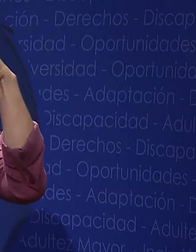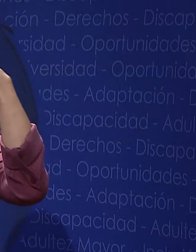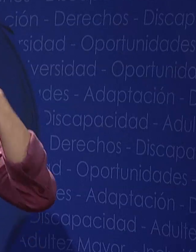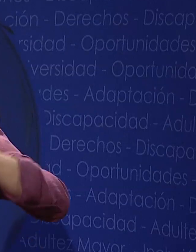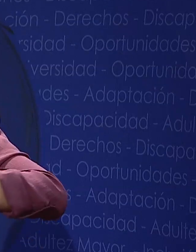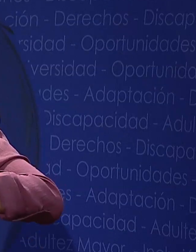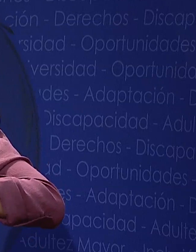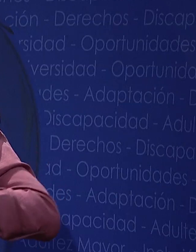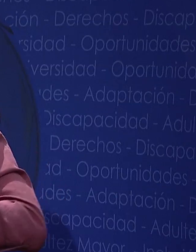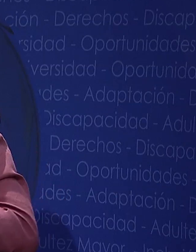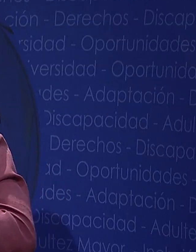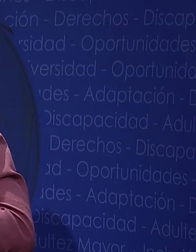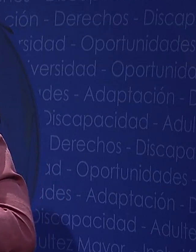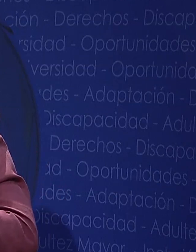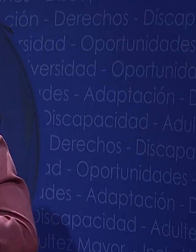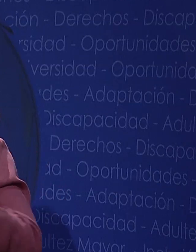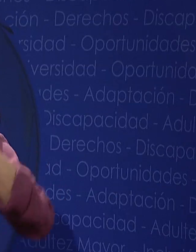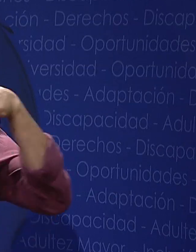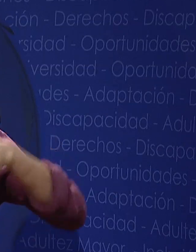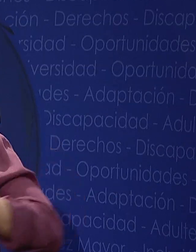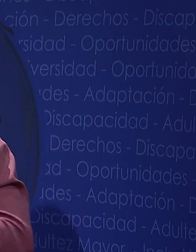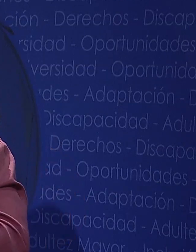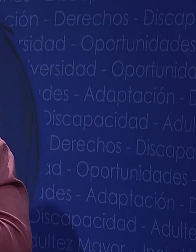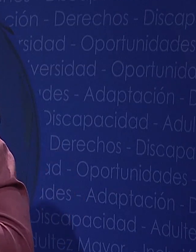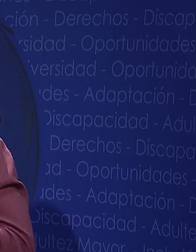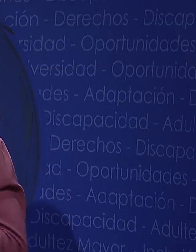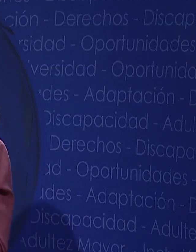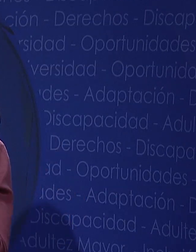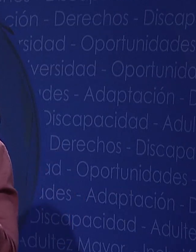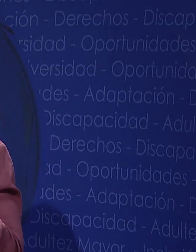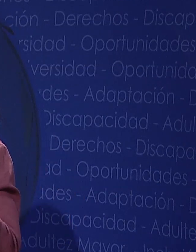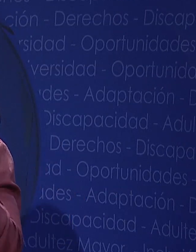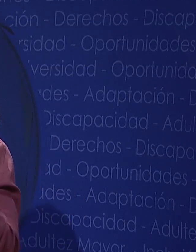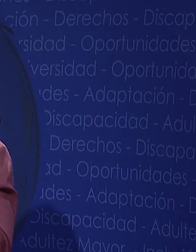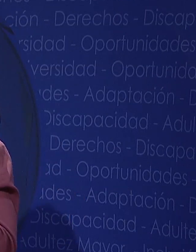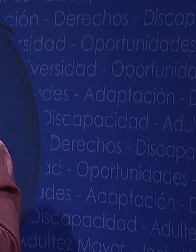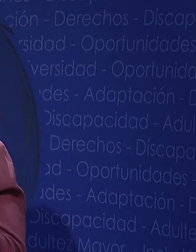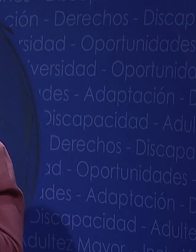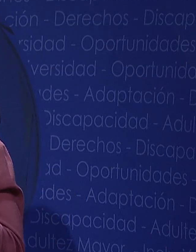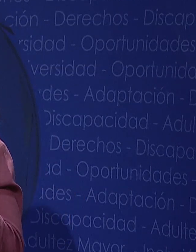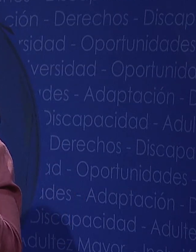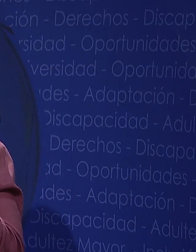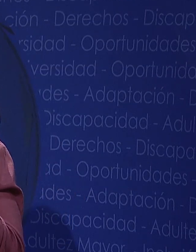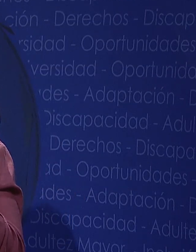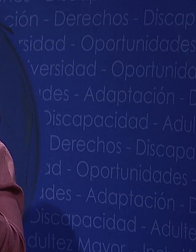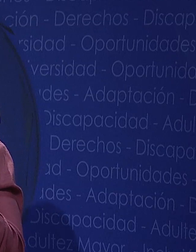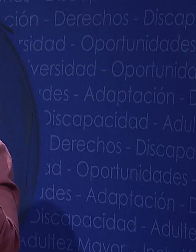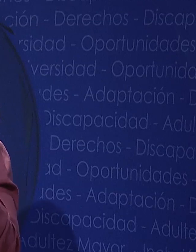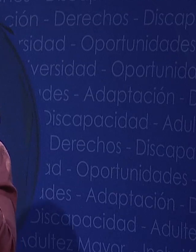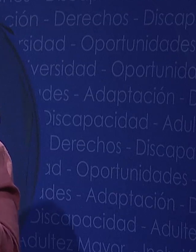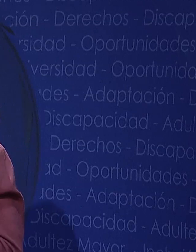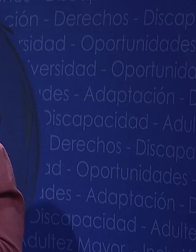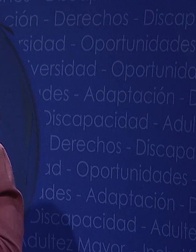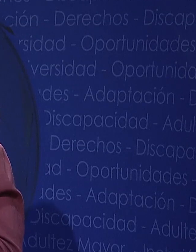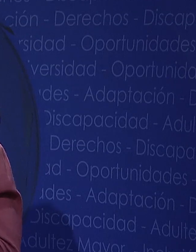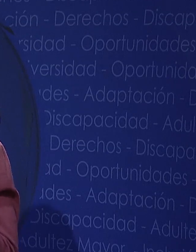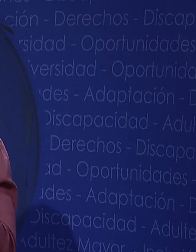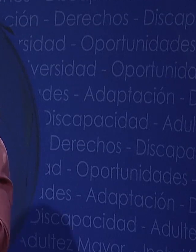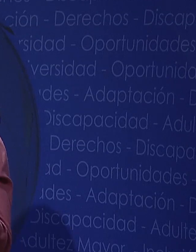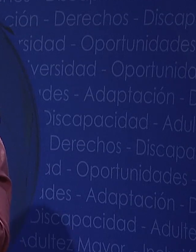Repase la cápsula sobre las abuelas de la Plaza de Mayo en nuestro canal de YouTube, donde nos encuentra como Nexos